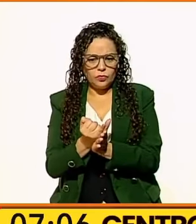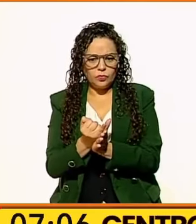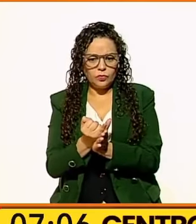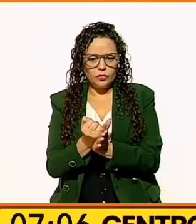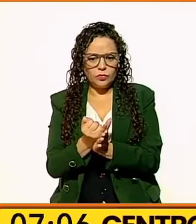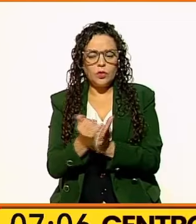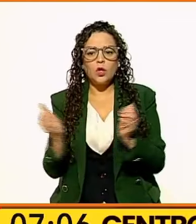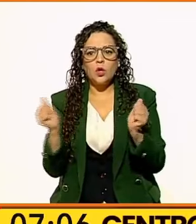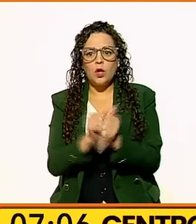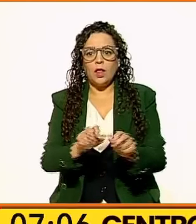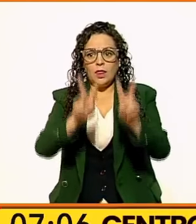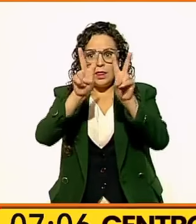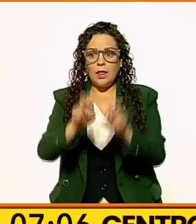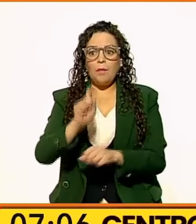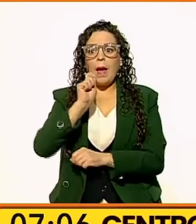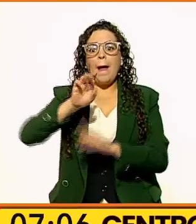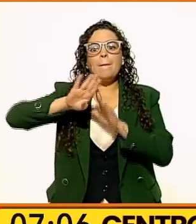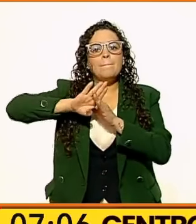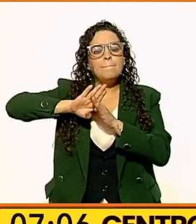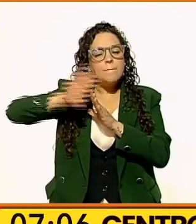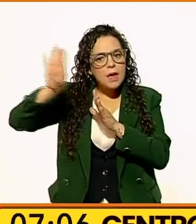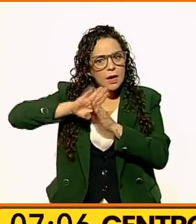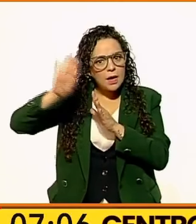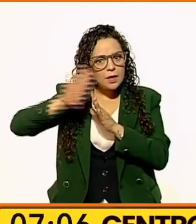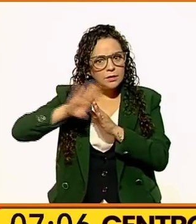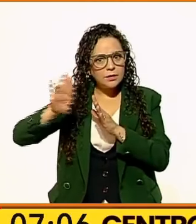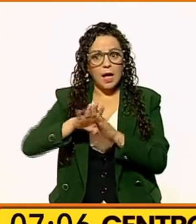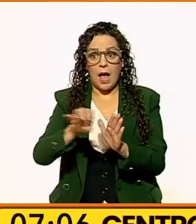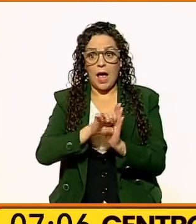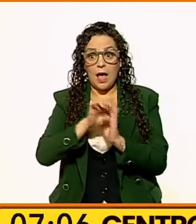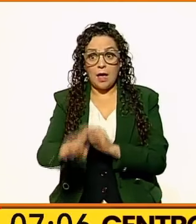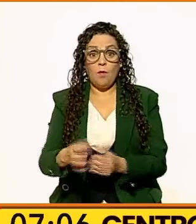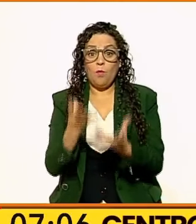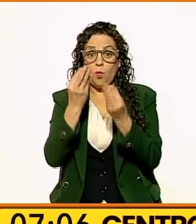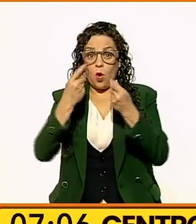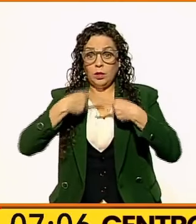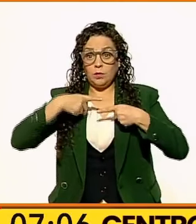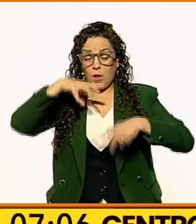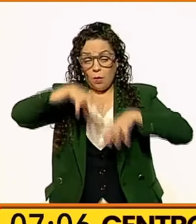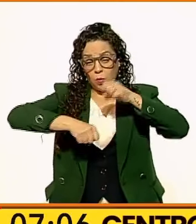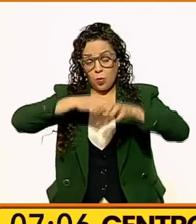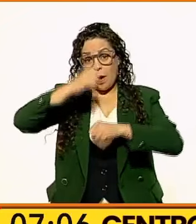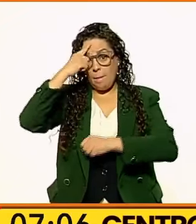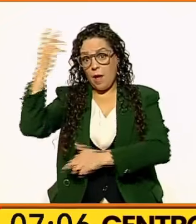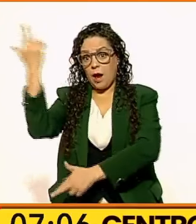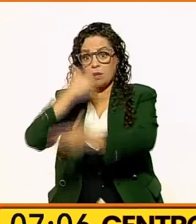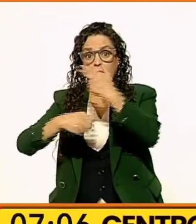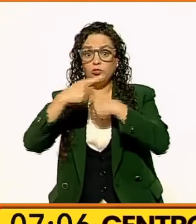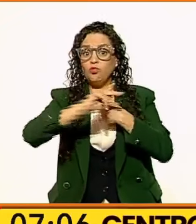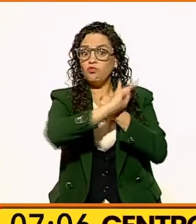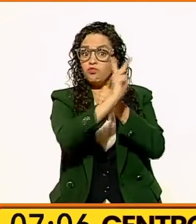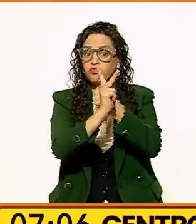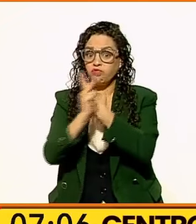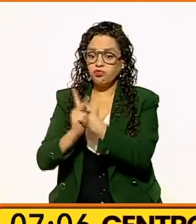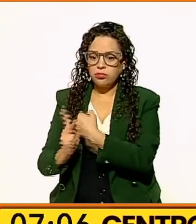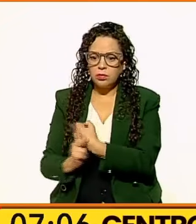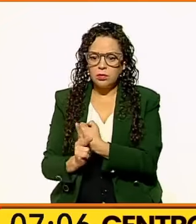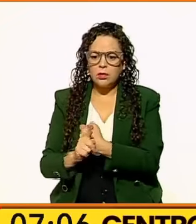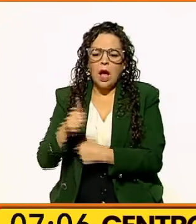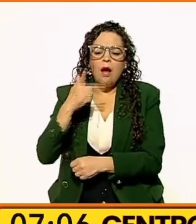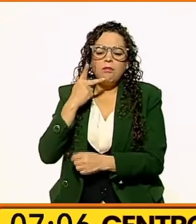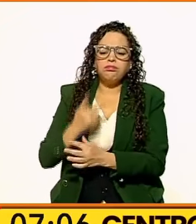la migración. Y aquí estamos hablando de las deportaciones masivas y de las detenciones masivas, supuestamente con